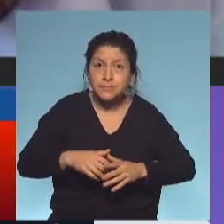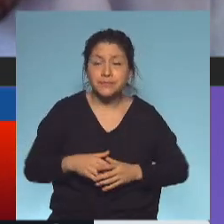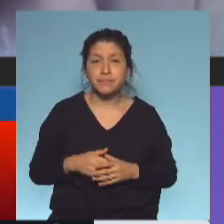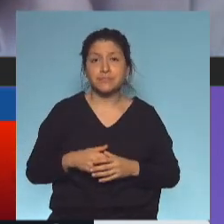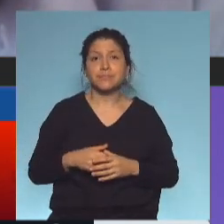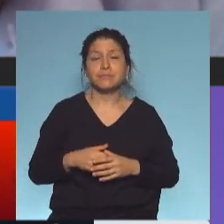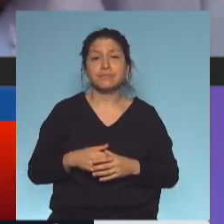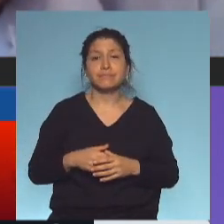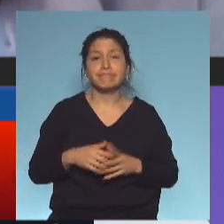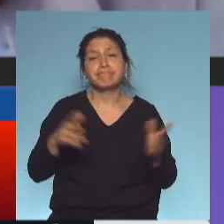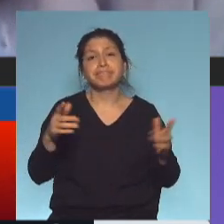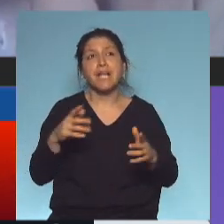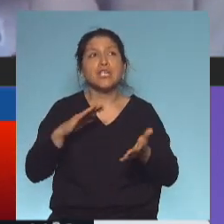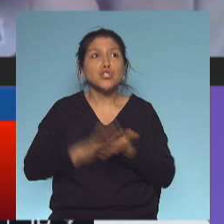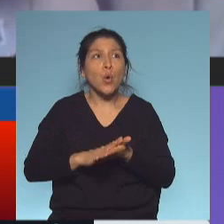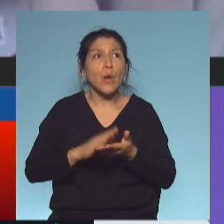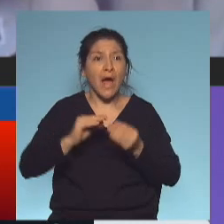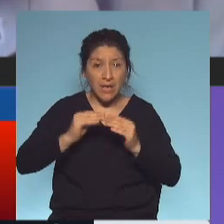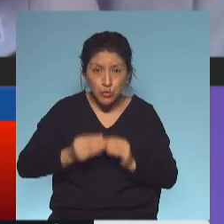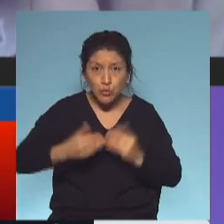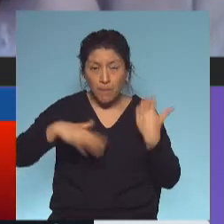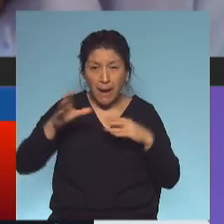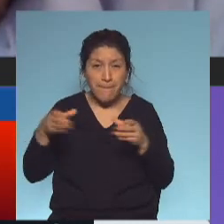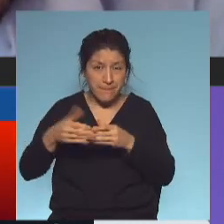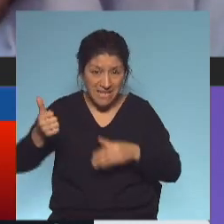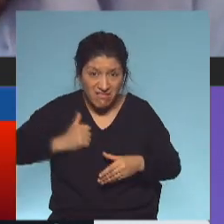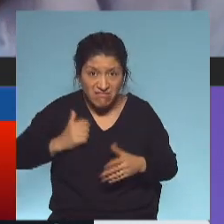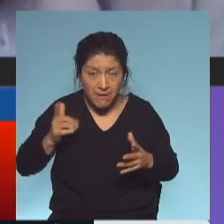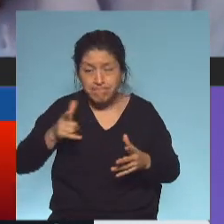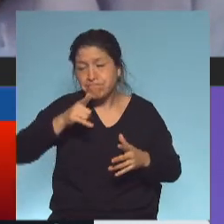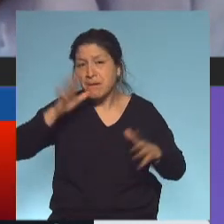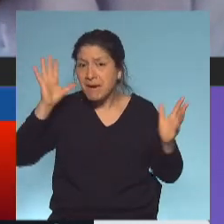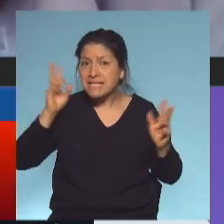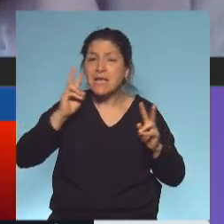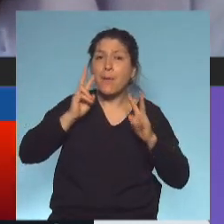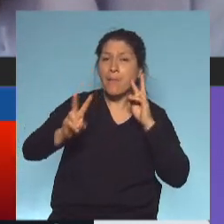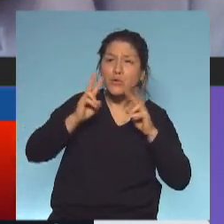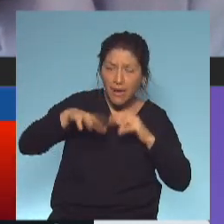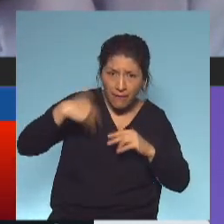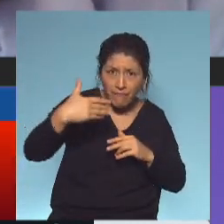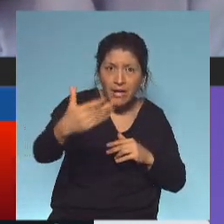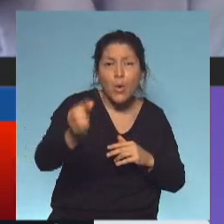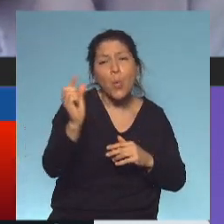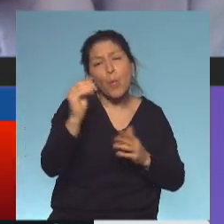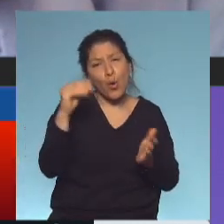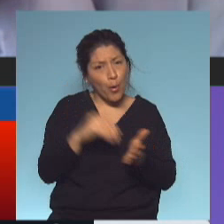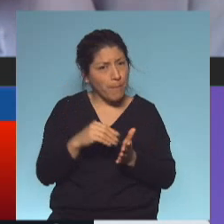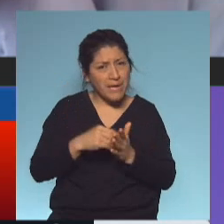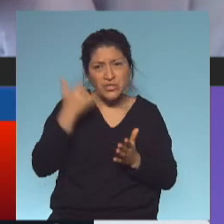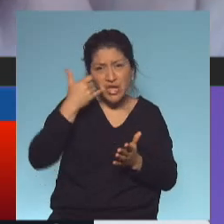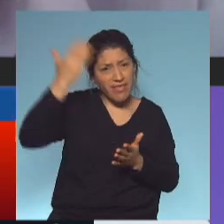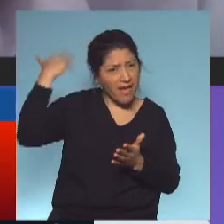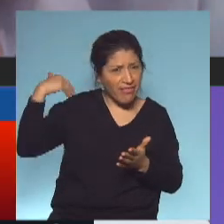En realidad, desde un punto de vista militar, yo creo que lo que vamos a ver probablemente sea un poco de lo mismo que hemos visto en